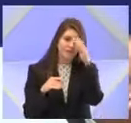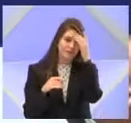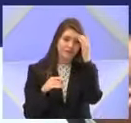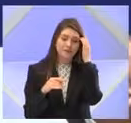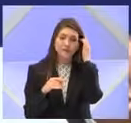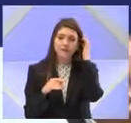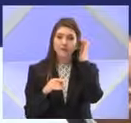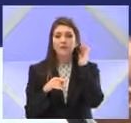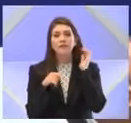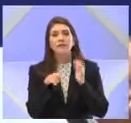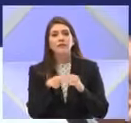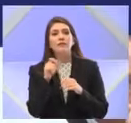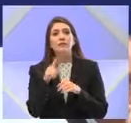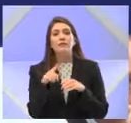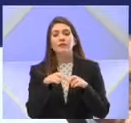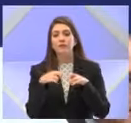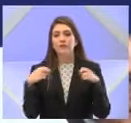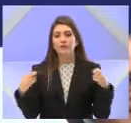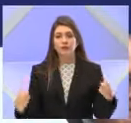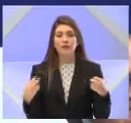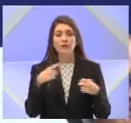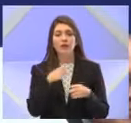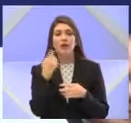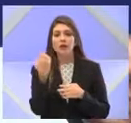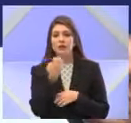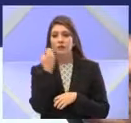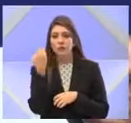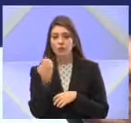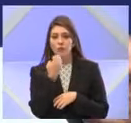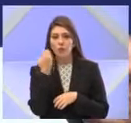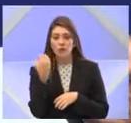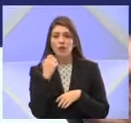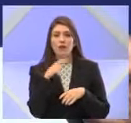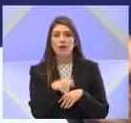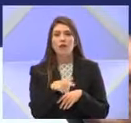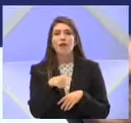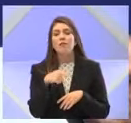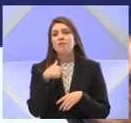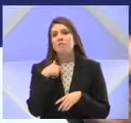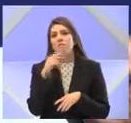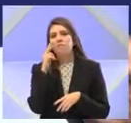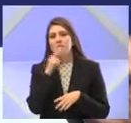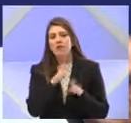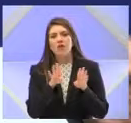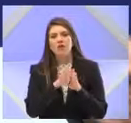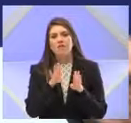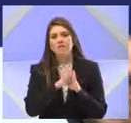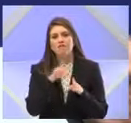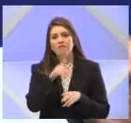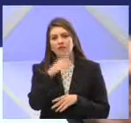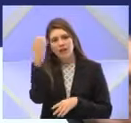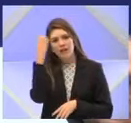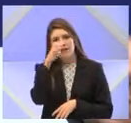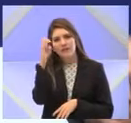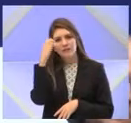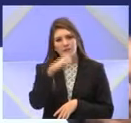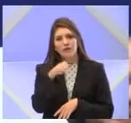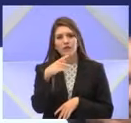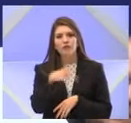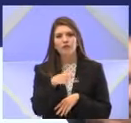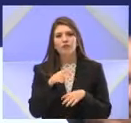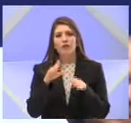la mesa de académicos que yo la veo como la mesa de los expertos satelitales